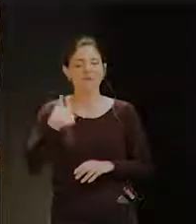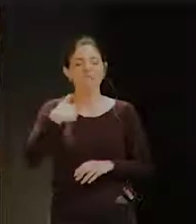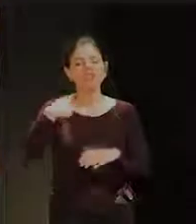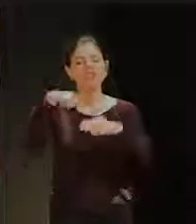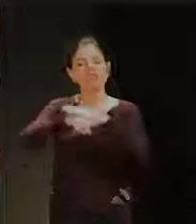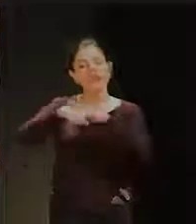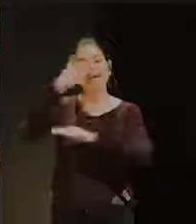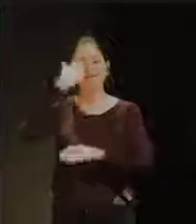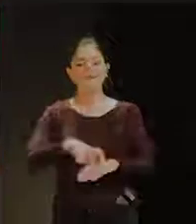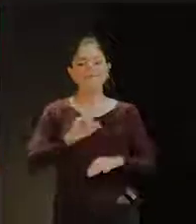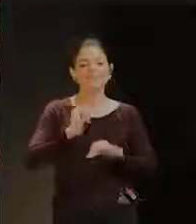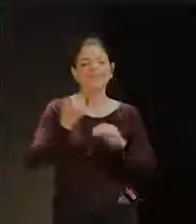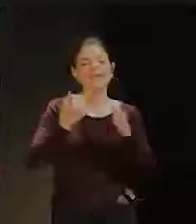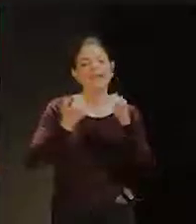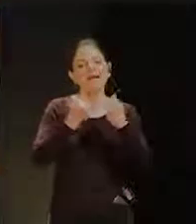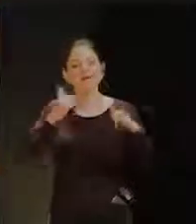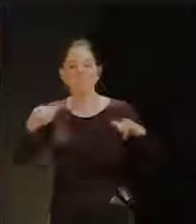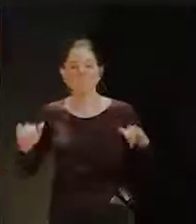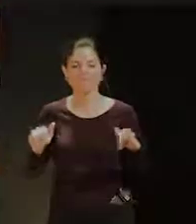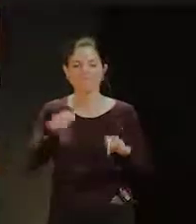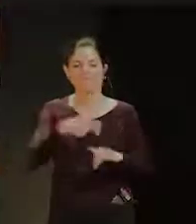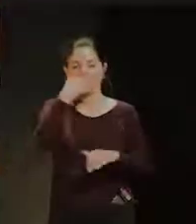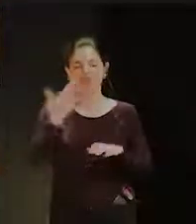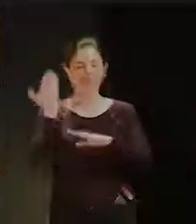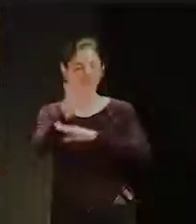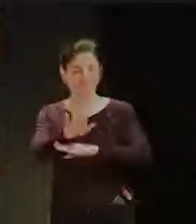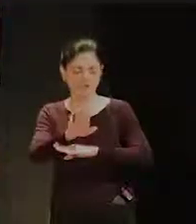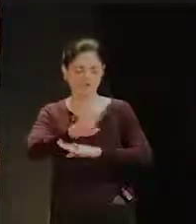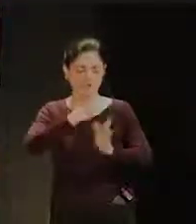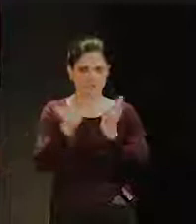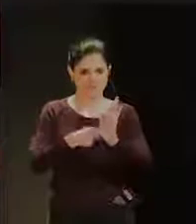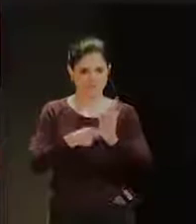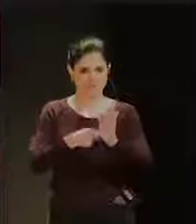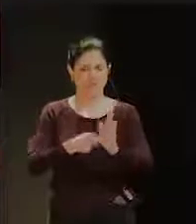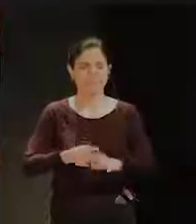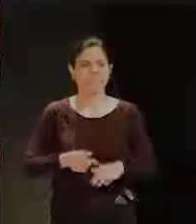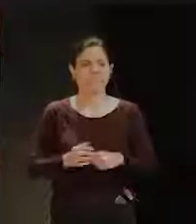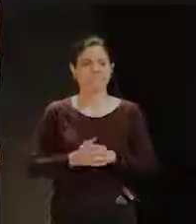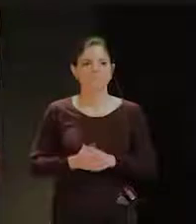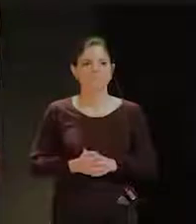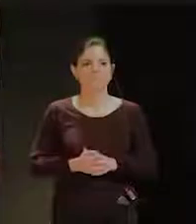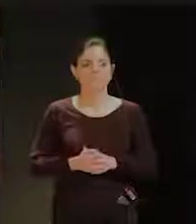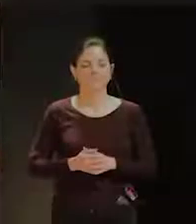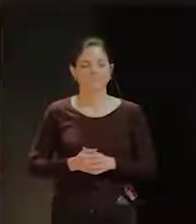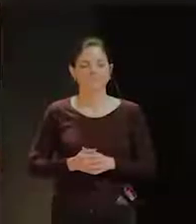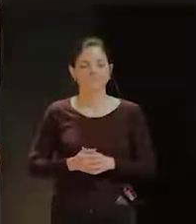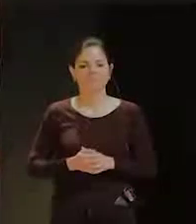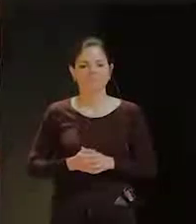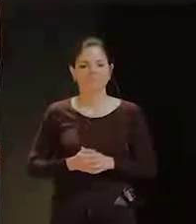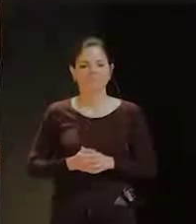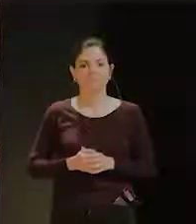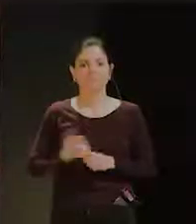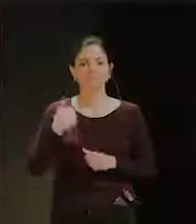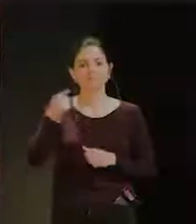la gestora de eventos de base en Attitude is Everything, la actitud lo es todo. Y